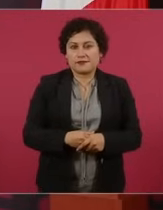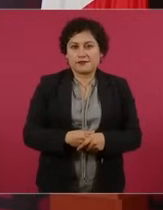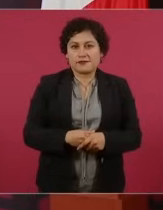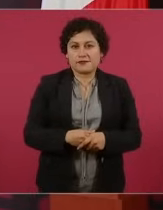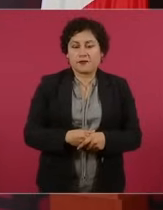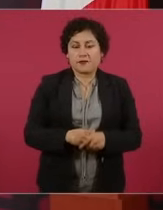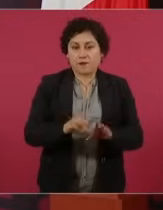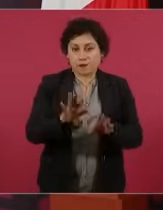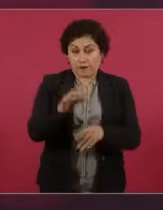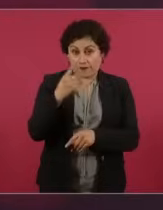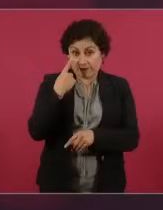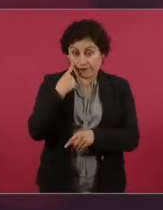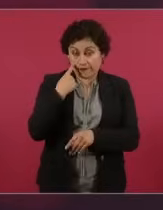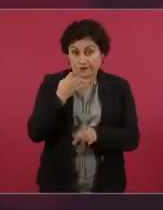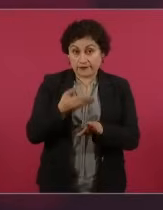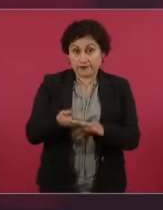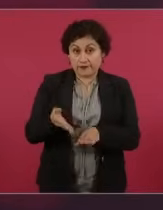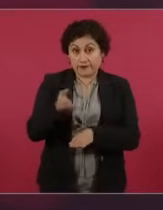Antes,